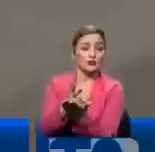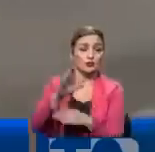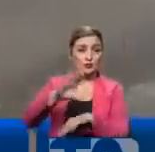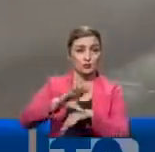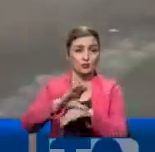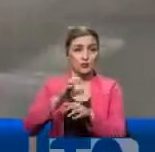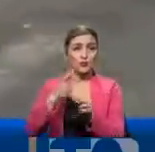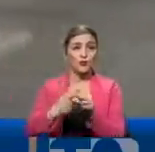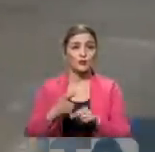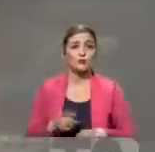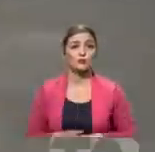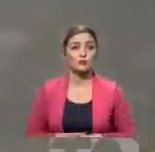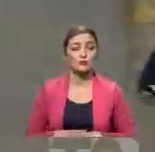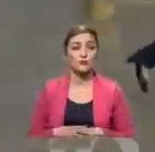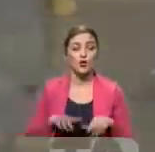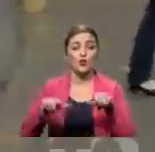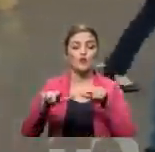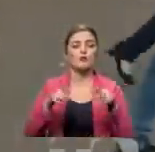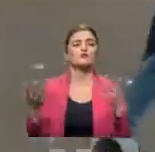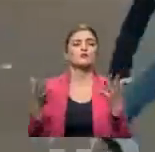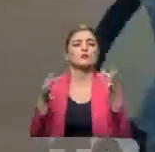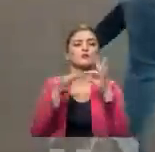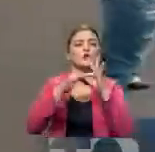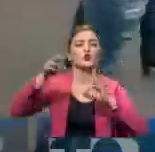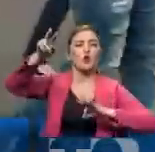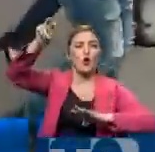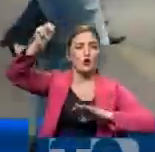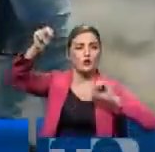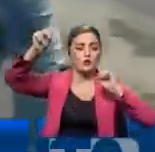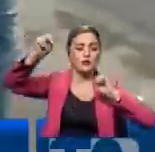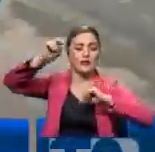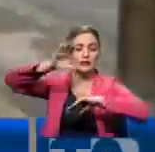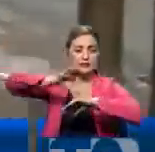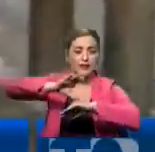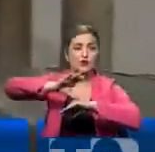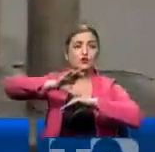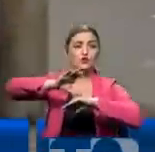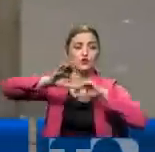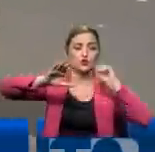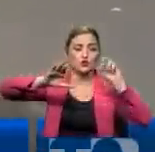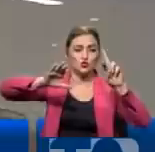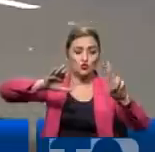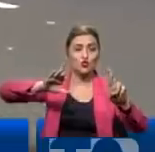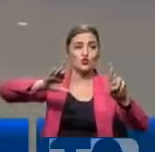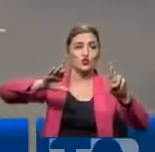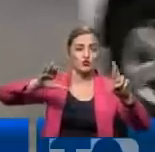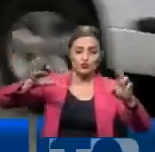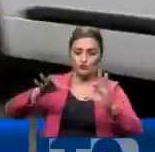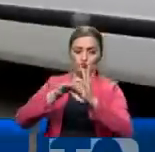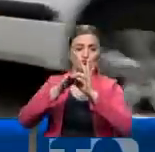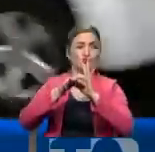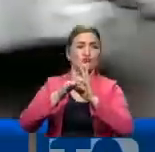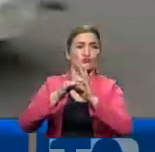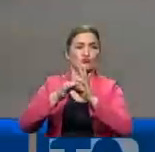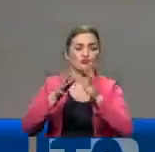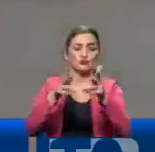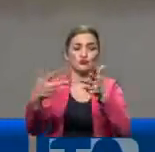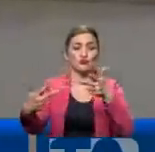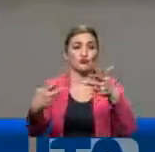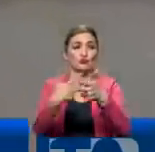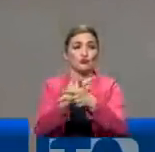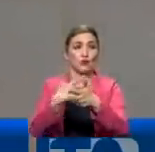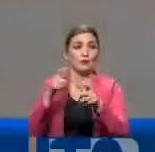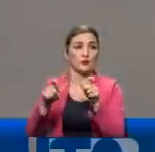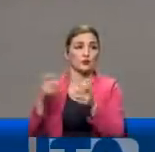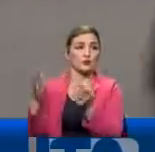de la capital. Un sitio que une tanto el norte con el centro y también con el sur de la capital. Las personas solo